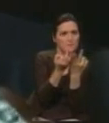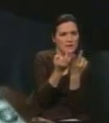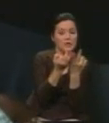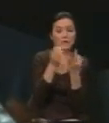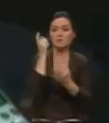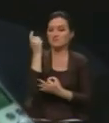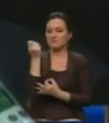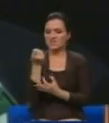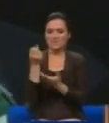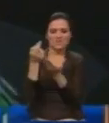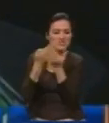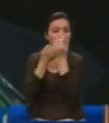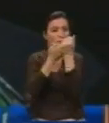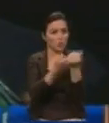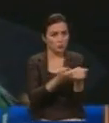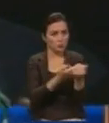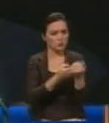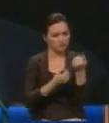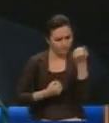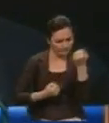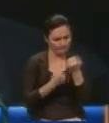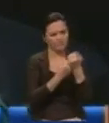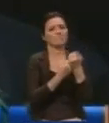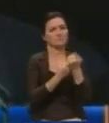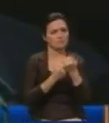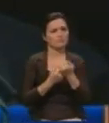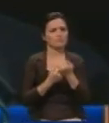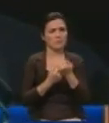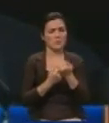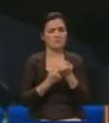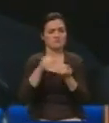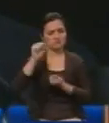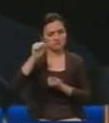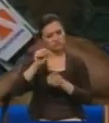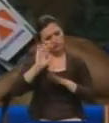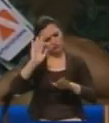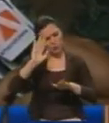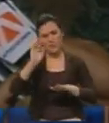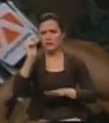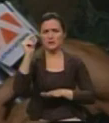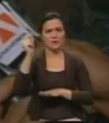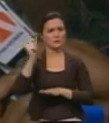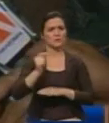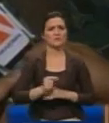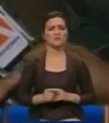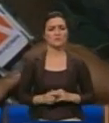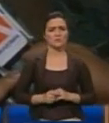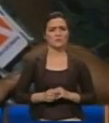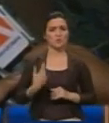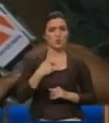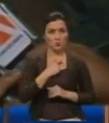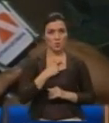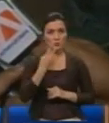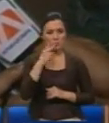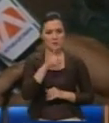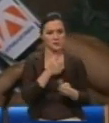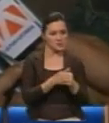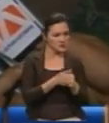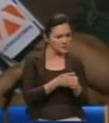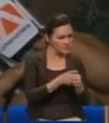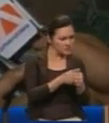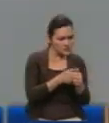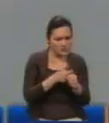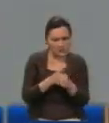que recibir como consecuencia de este accidente, pues lo reciban lo más pronto posible. Vamos a estar haciendo el seguimiento